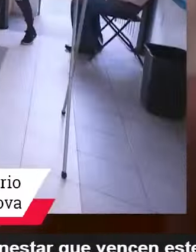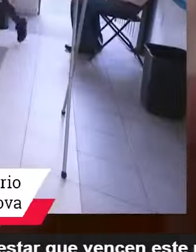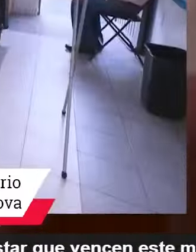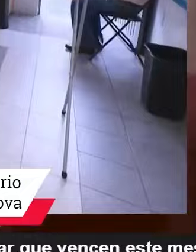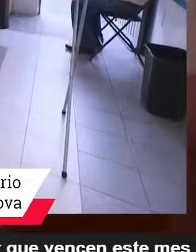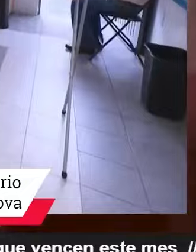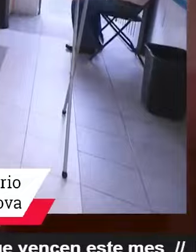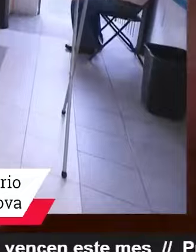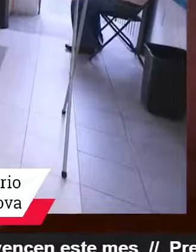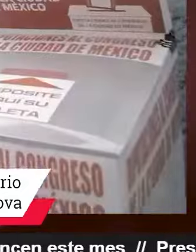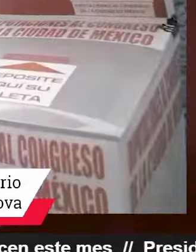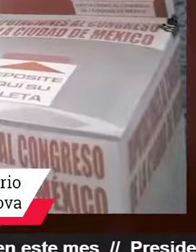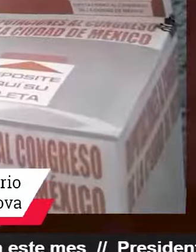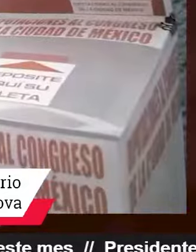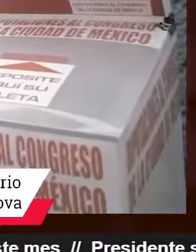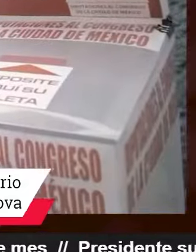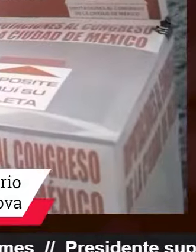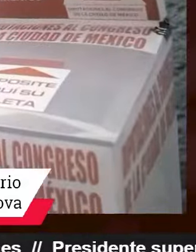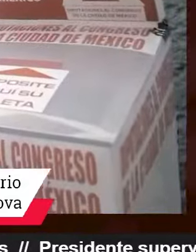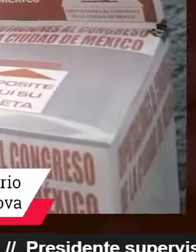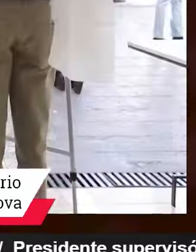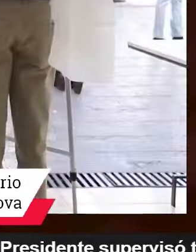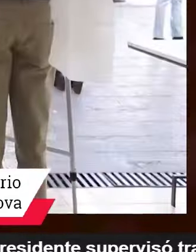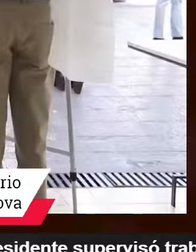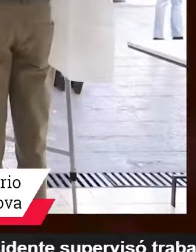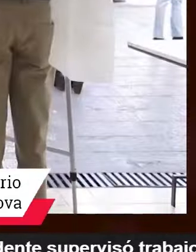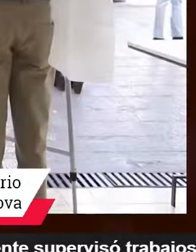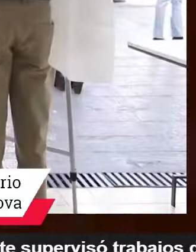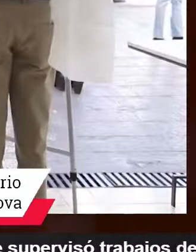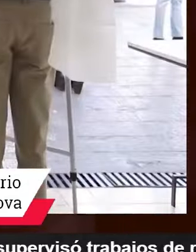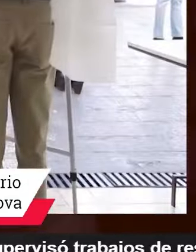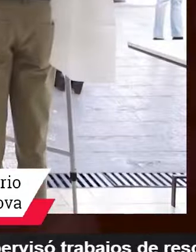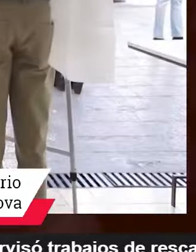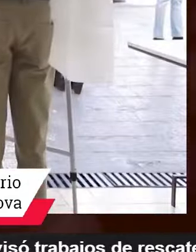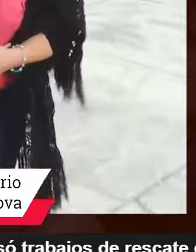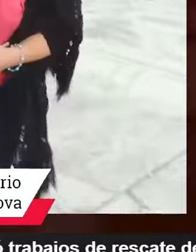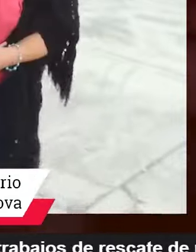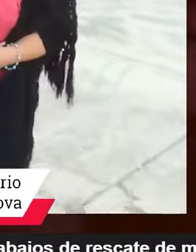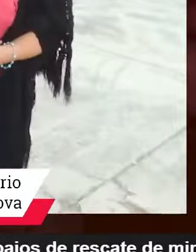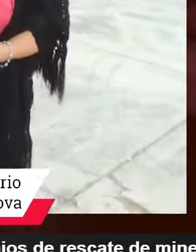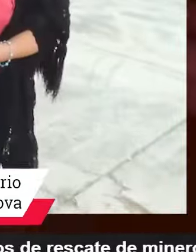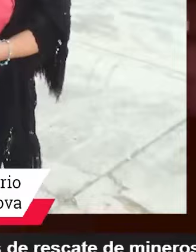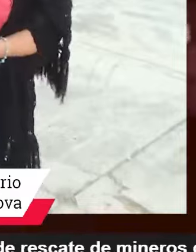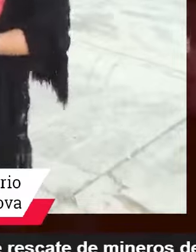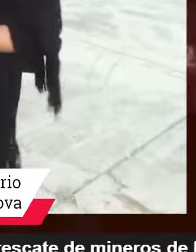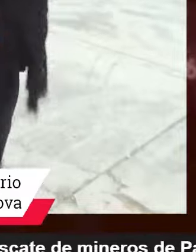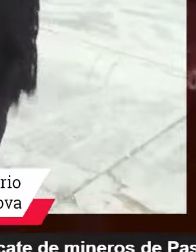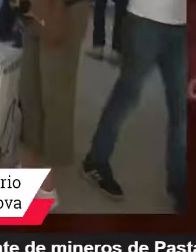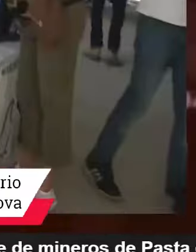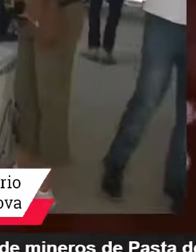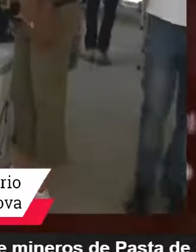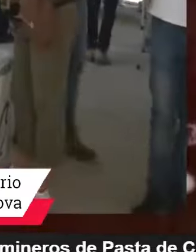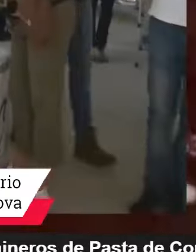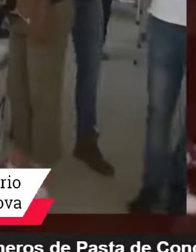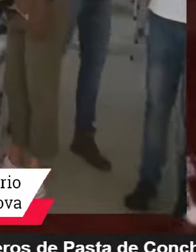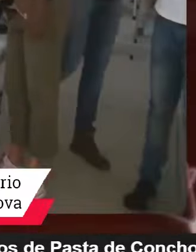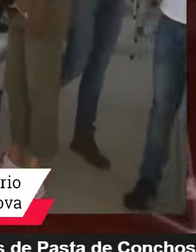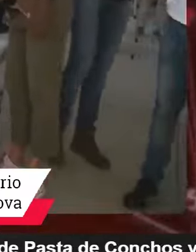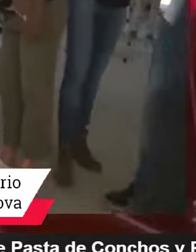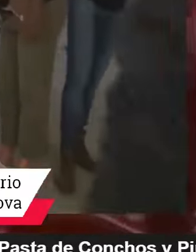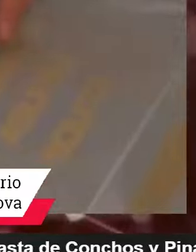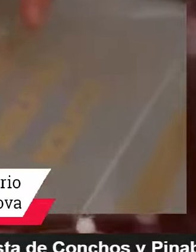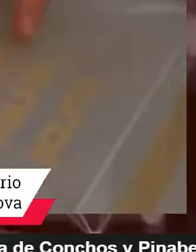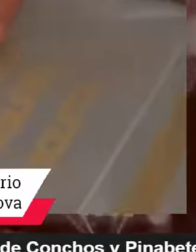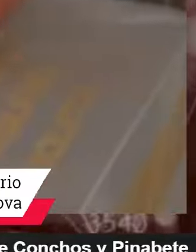recibió 11,500 pesos en 2018 8 millones de pesos y en 2020 20 millones de